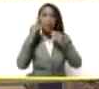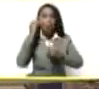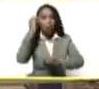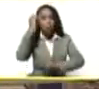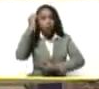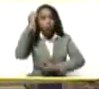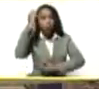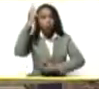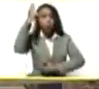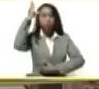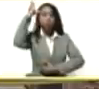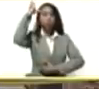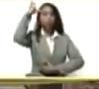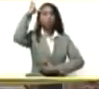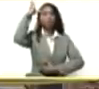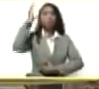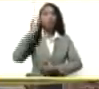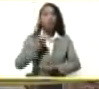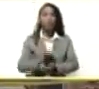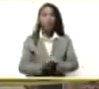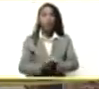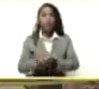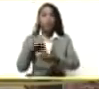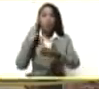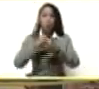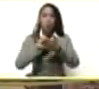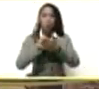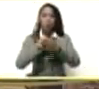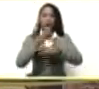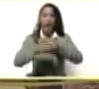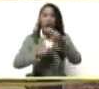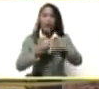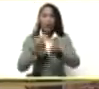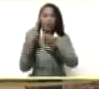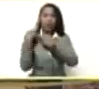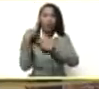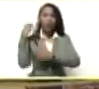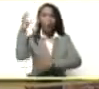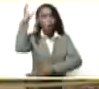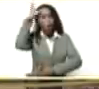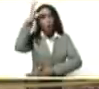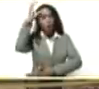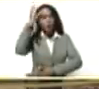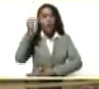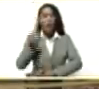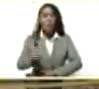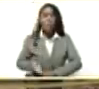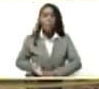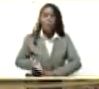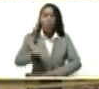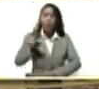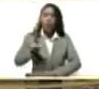legendario líder de la socialdemocracia neoespartana